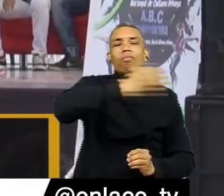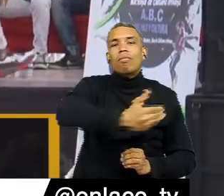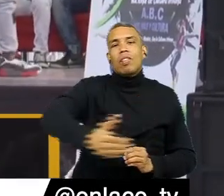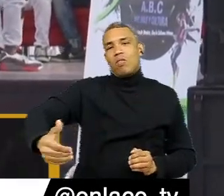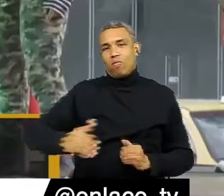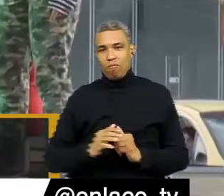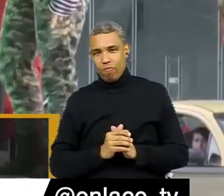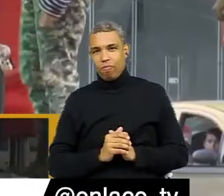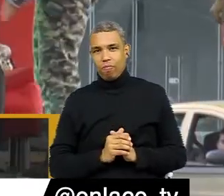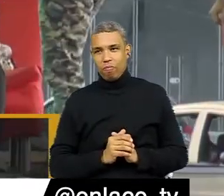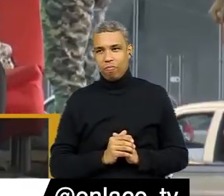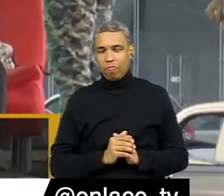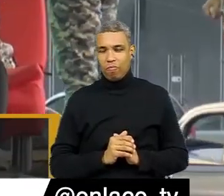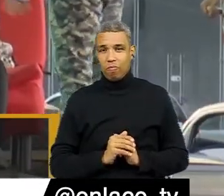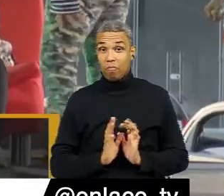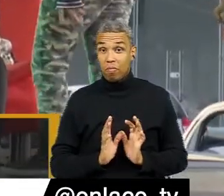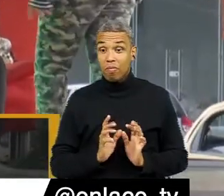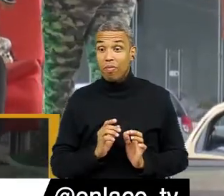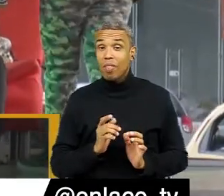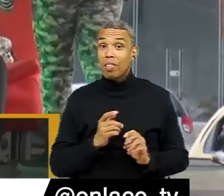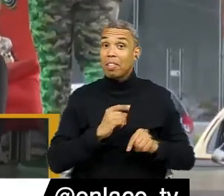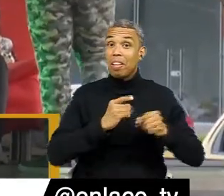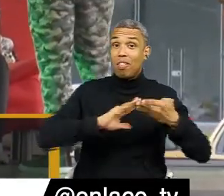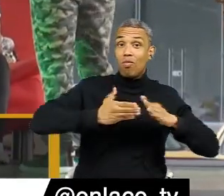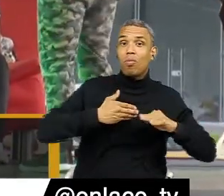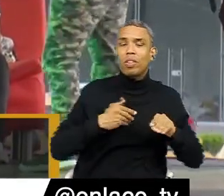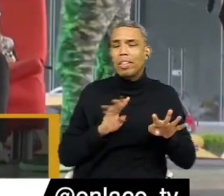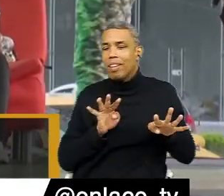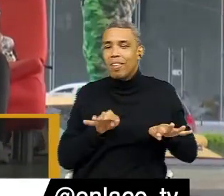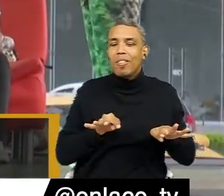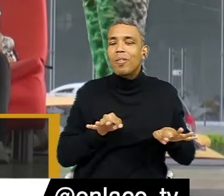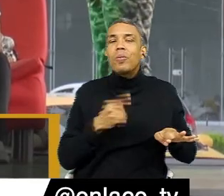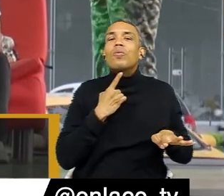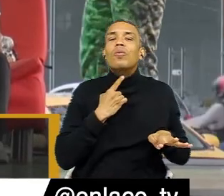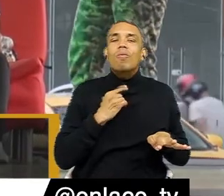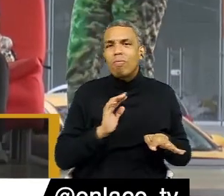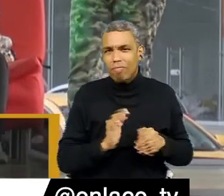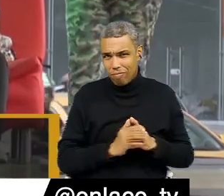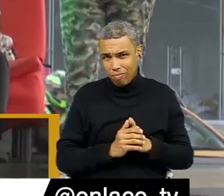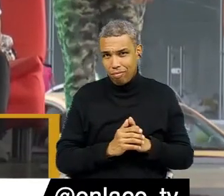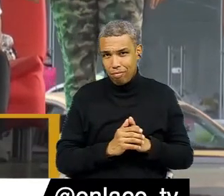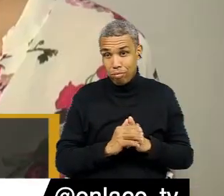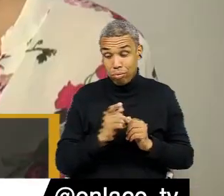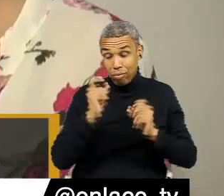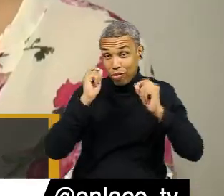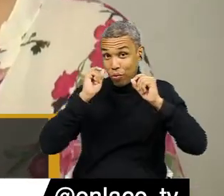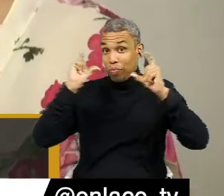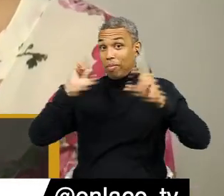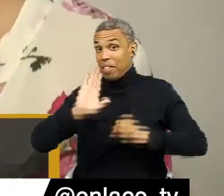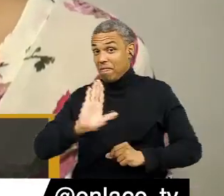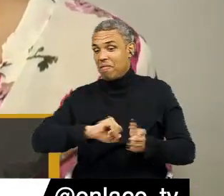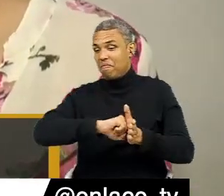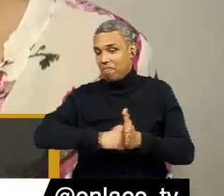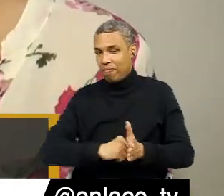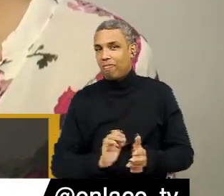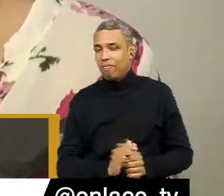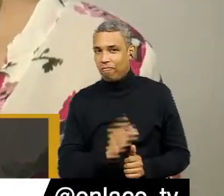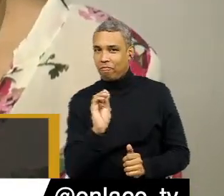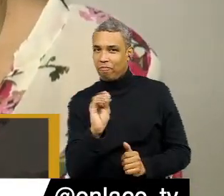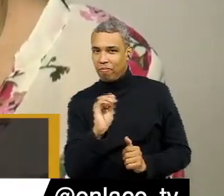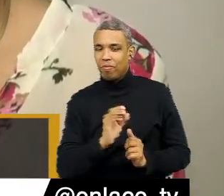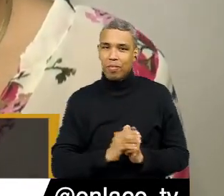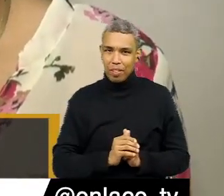que definitivamente a muchos le ha gustado. Y que vamos a traer muchísimas sorpresas con esta categoría porque es revivir de nuevo la